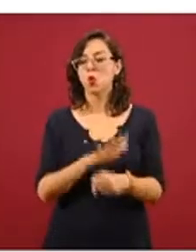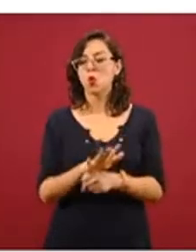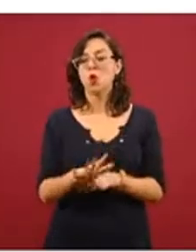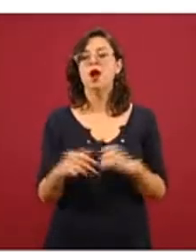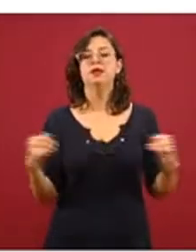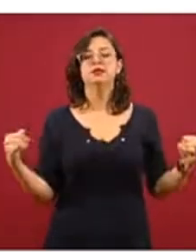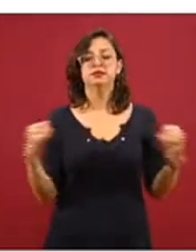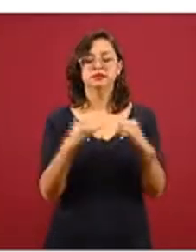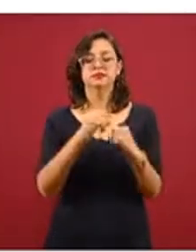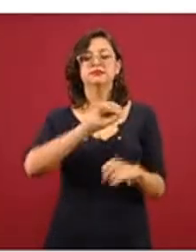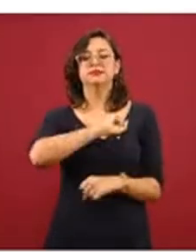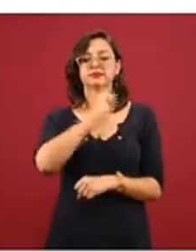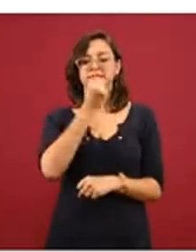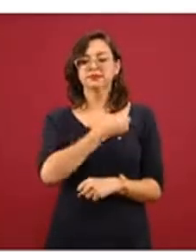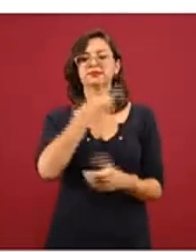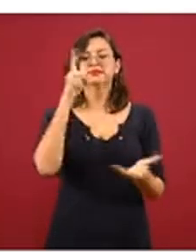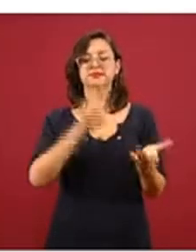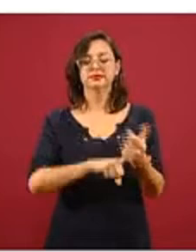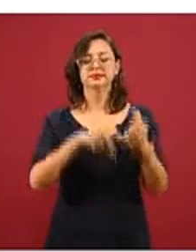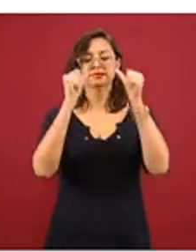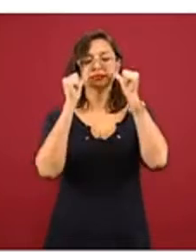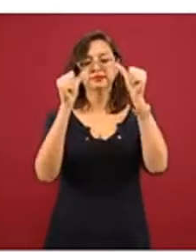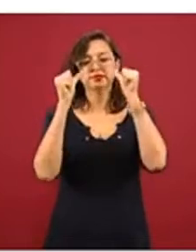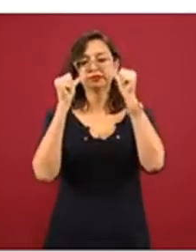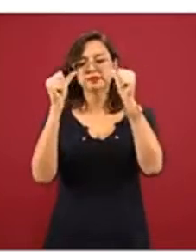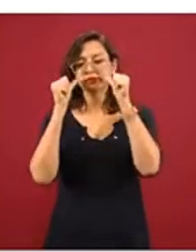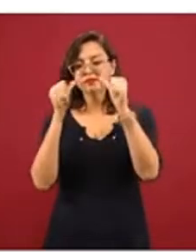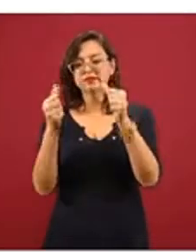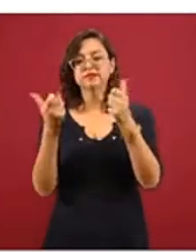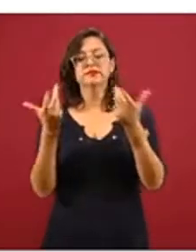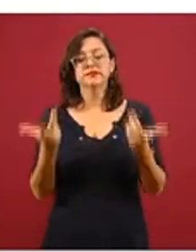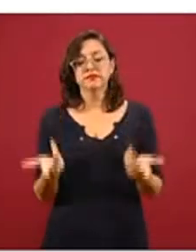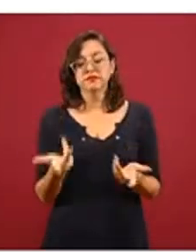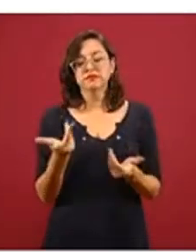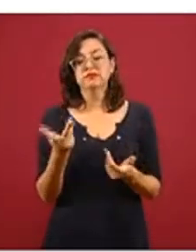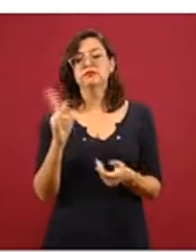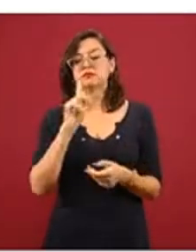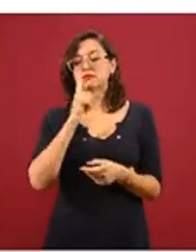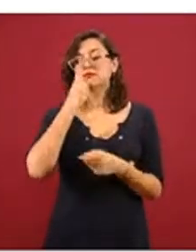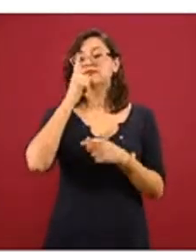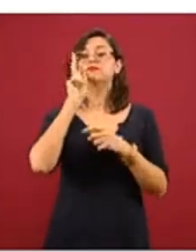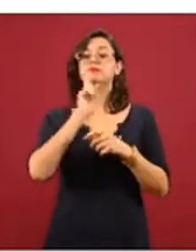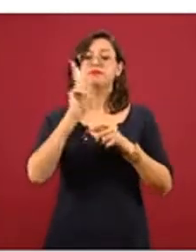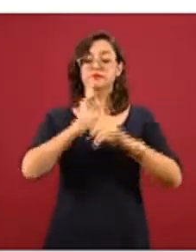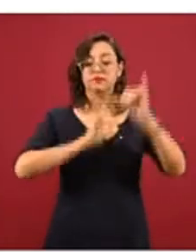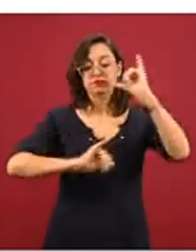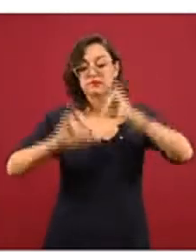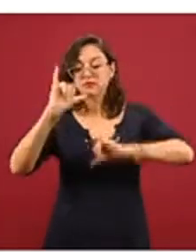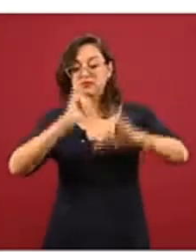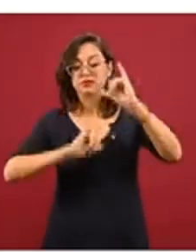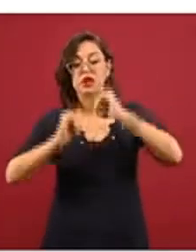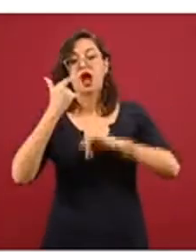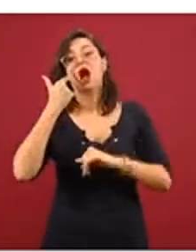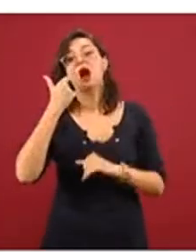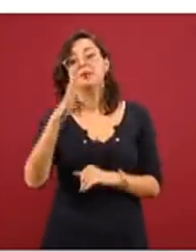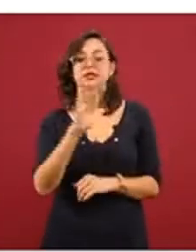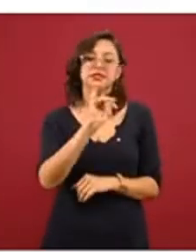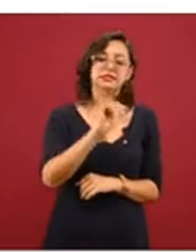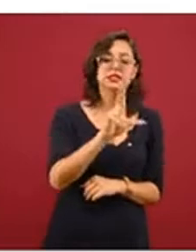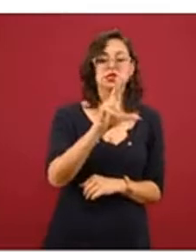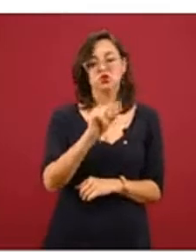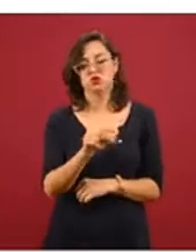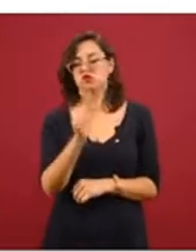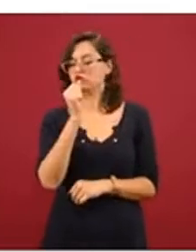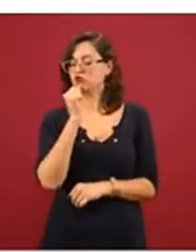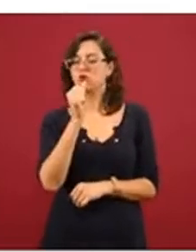cual en la cual se les brindó la atención médica, en donde se les tomó la prueba para saber si son